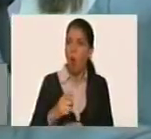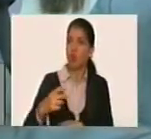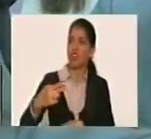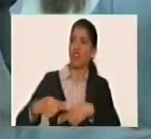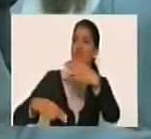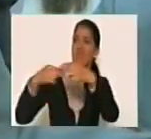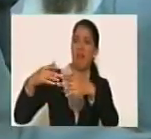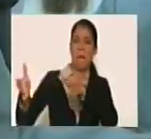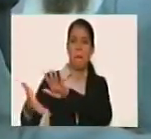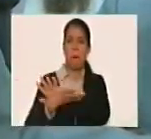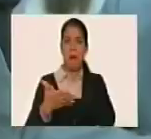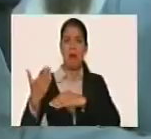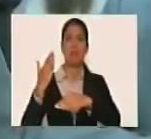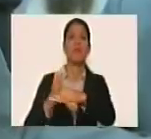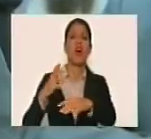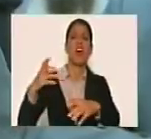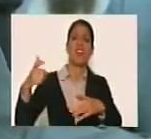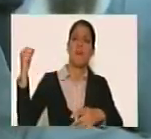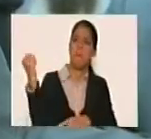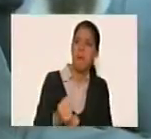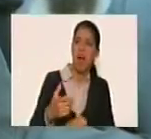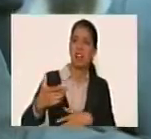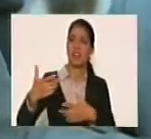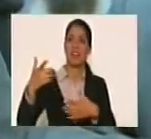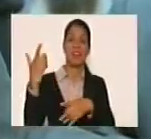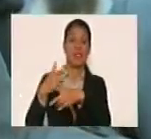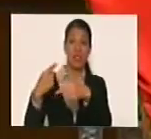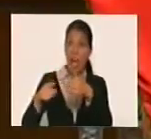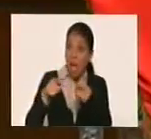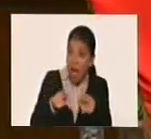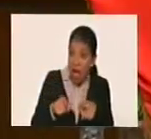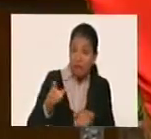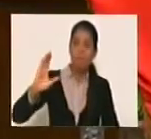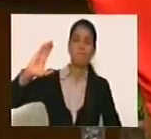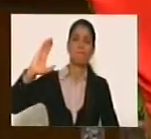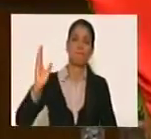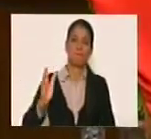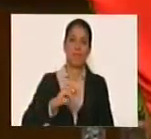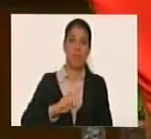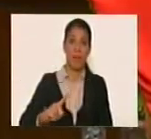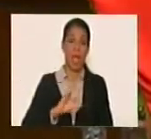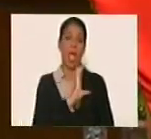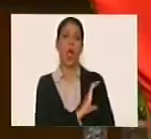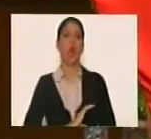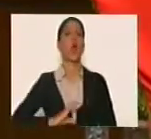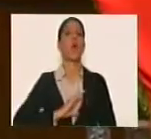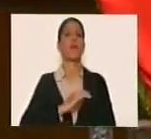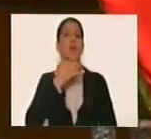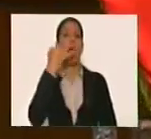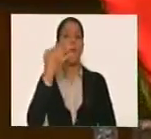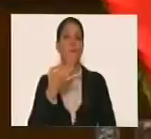a la inestabilidad, al crimen y a la muerte en Venezuela. La Comisión de la Verdad jugó un papel central. Y